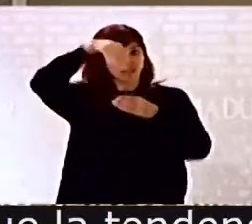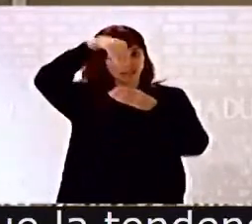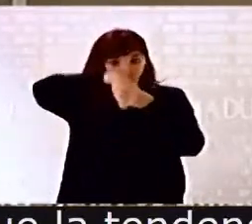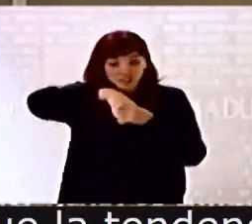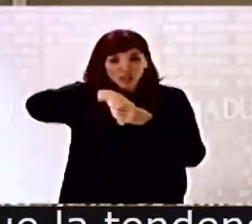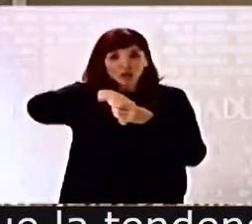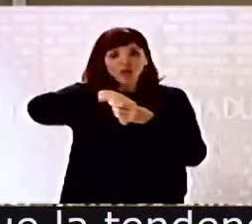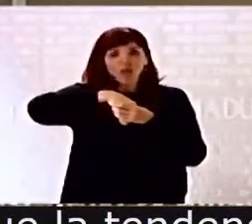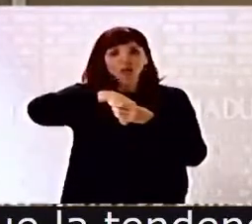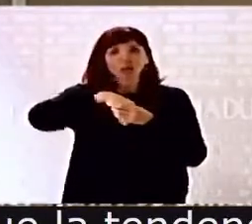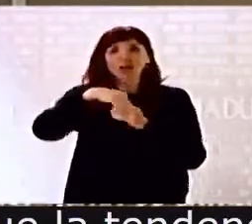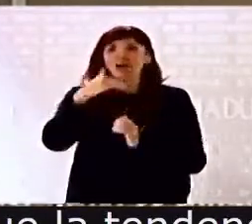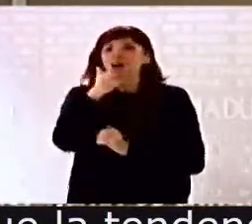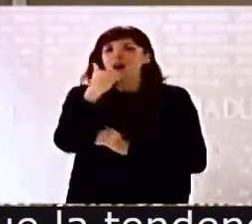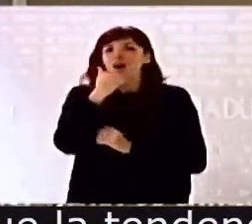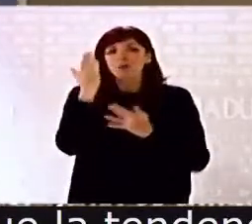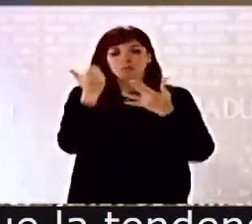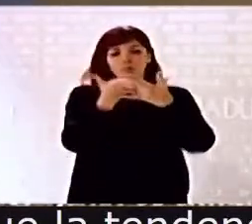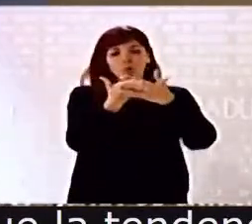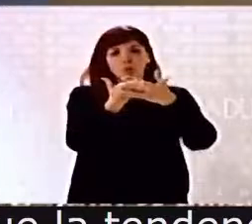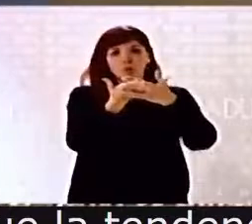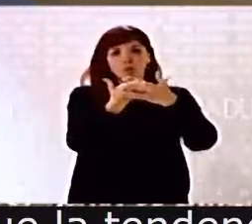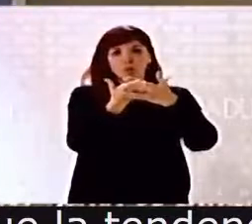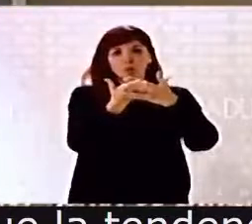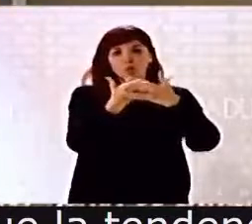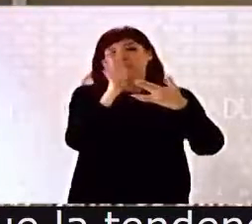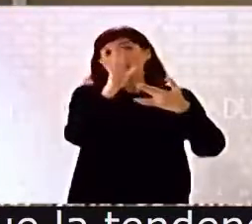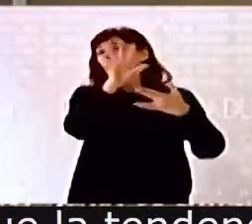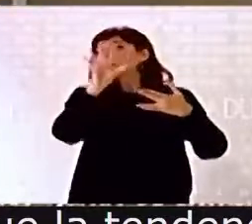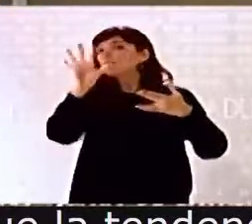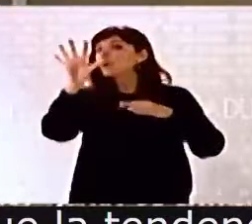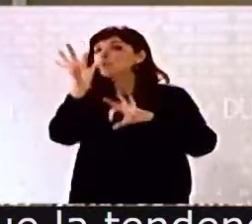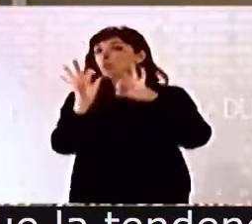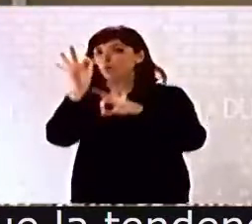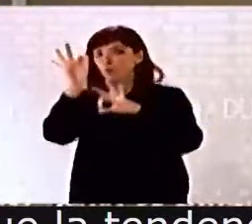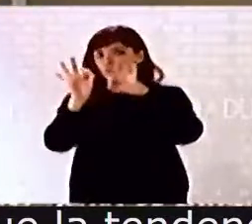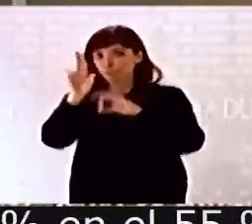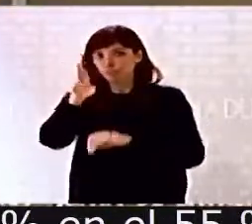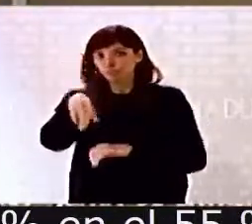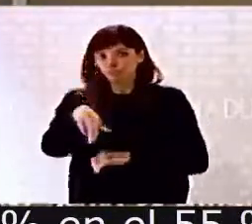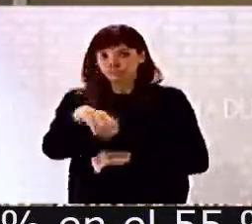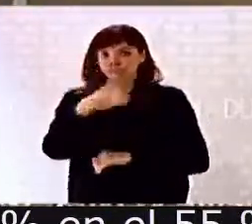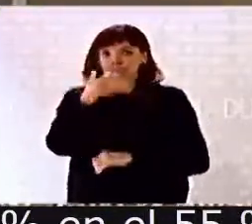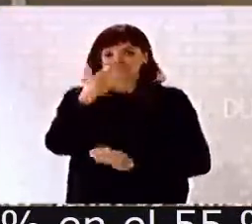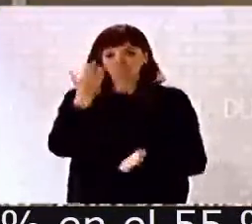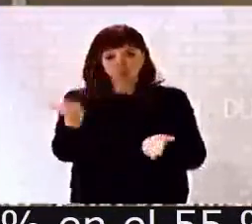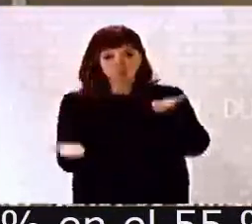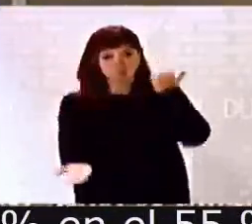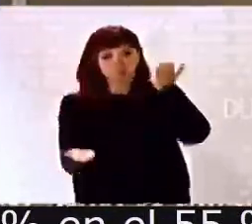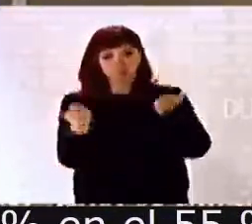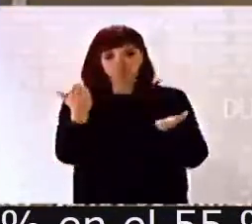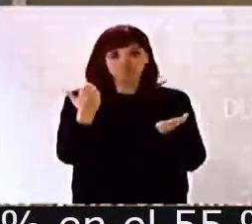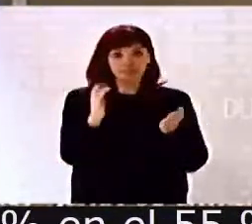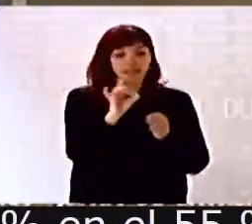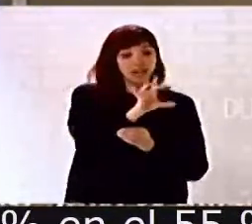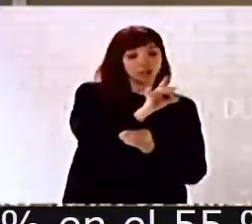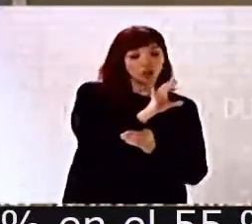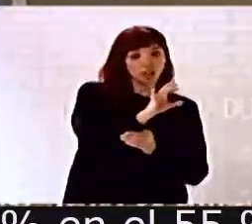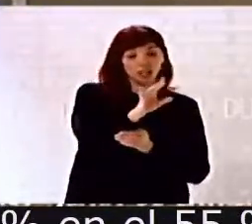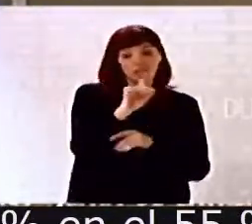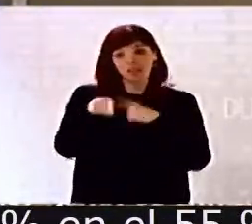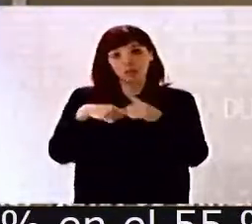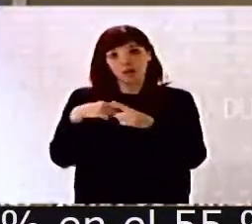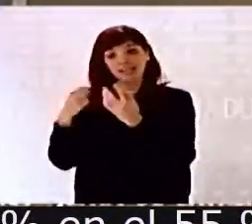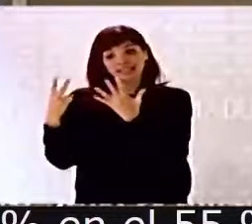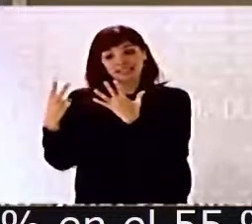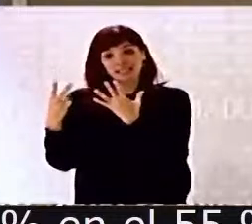está cerca del 50%, está en el 55% cuando se compara la incidencia acumulada a los 7 días con respecto a los